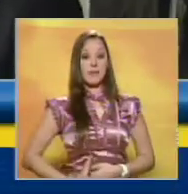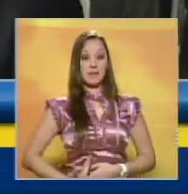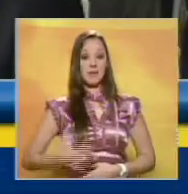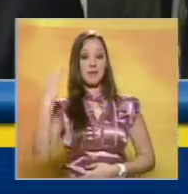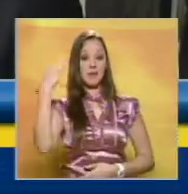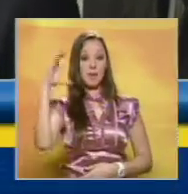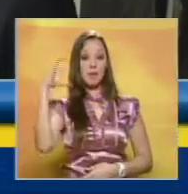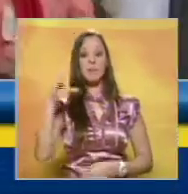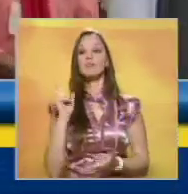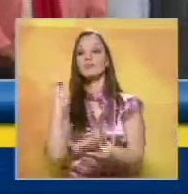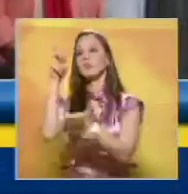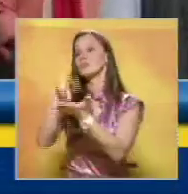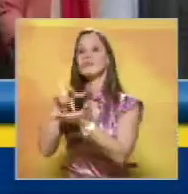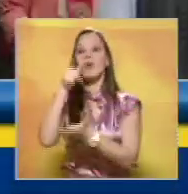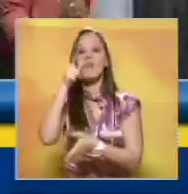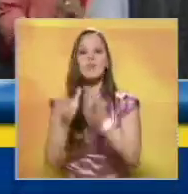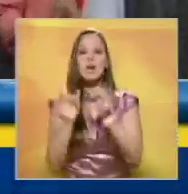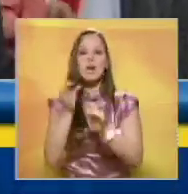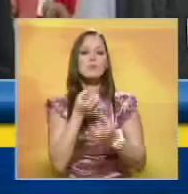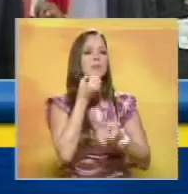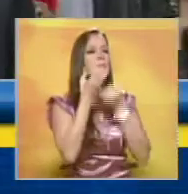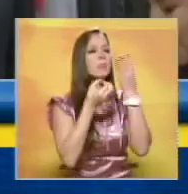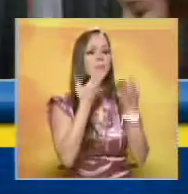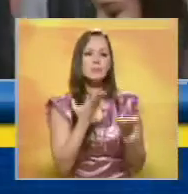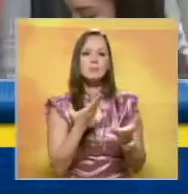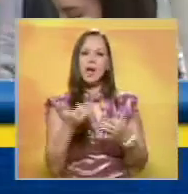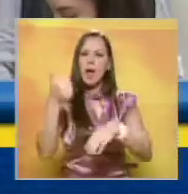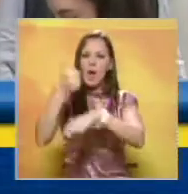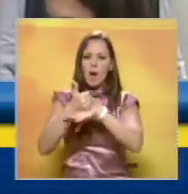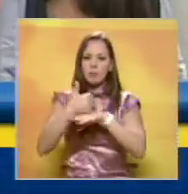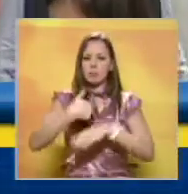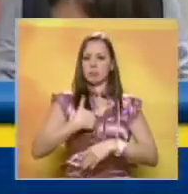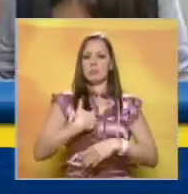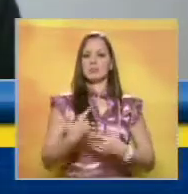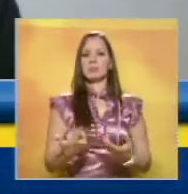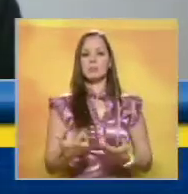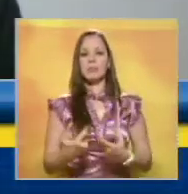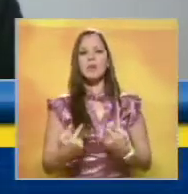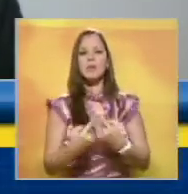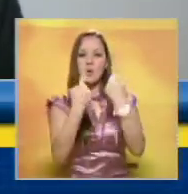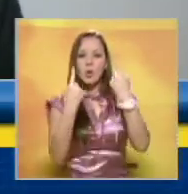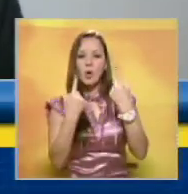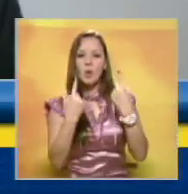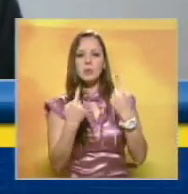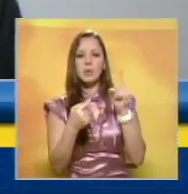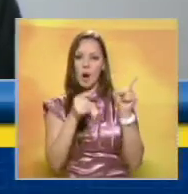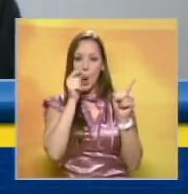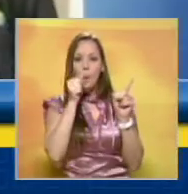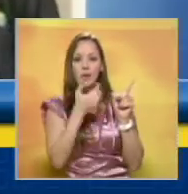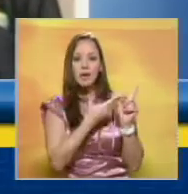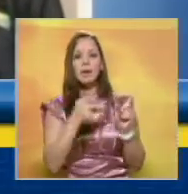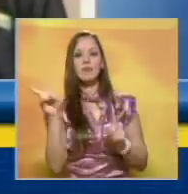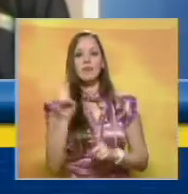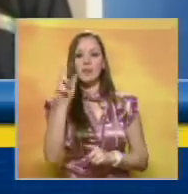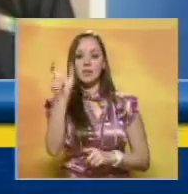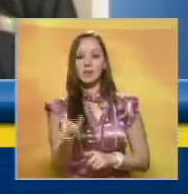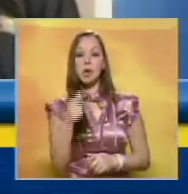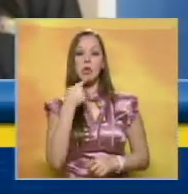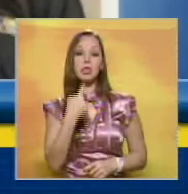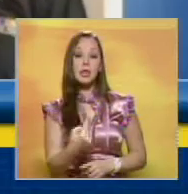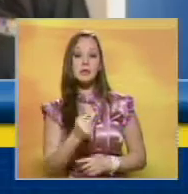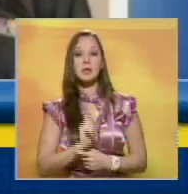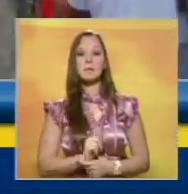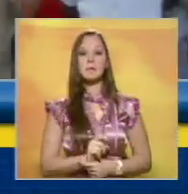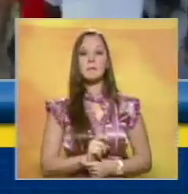se presentó en la Fiscalía para declarar sobre las acusaciones contra el asesor político venezolano Juan José Rendón, quien